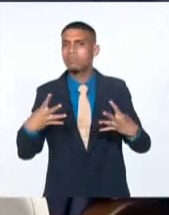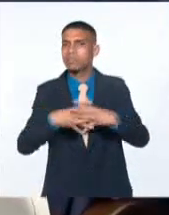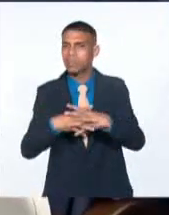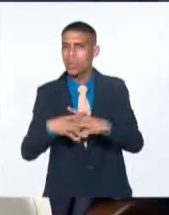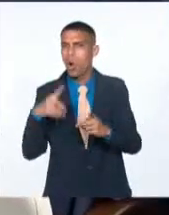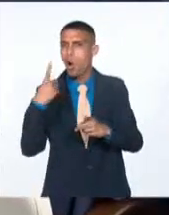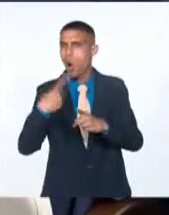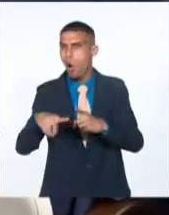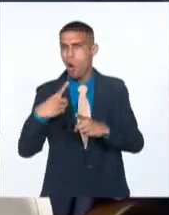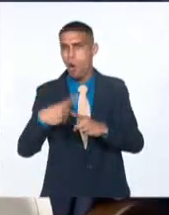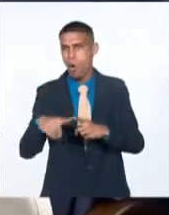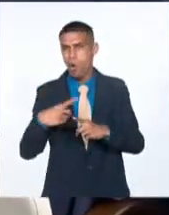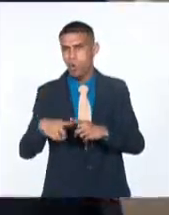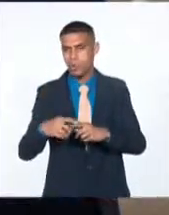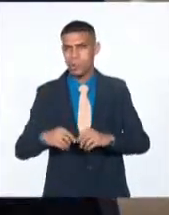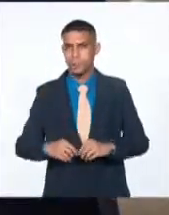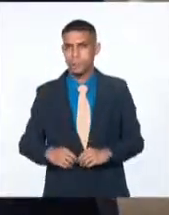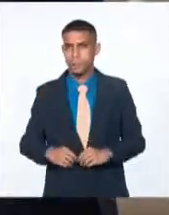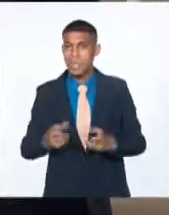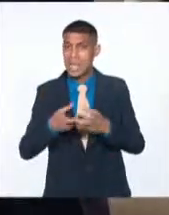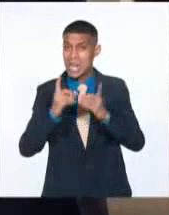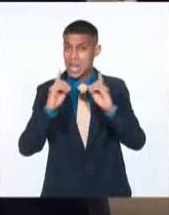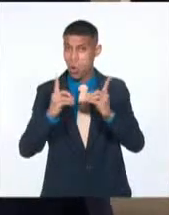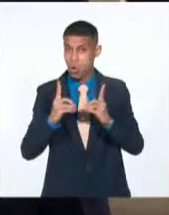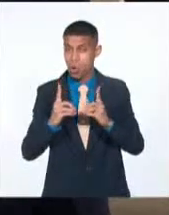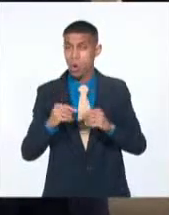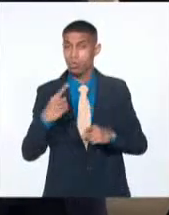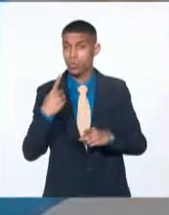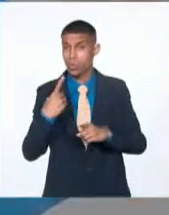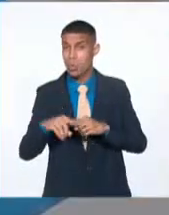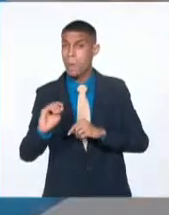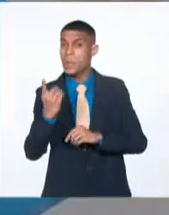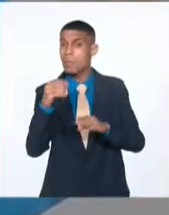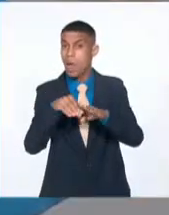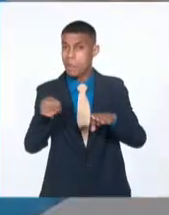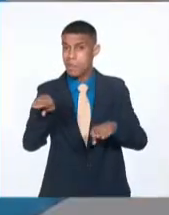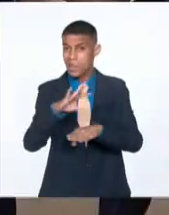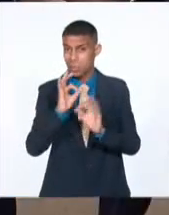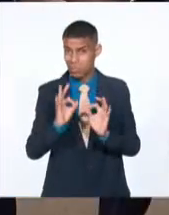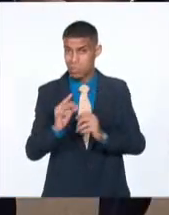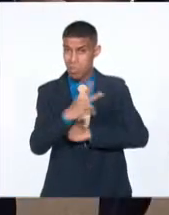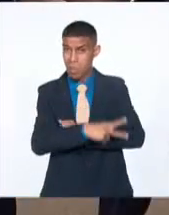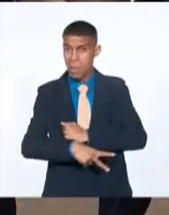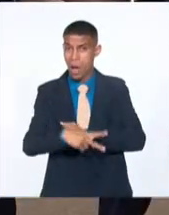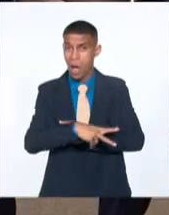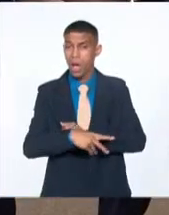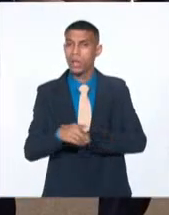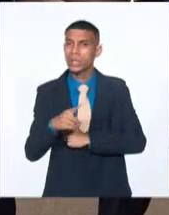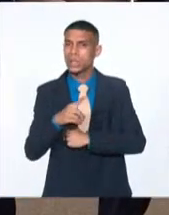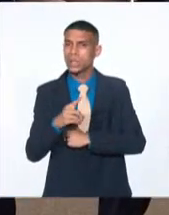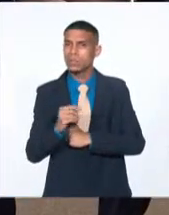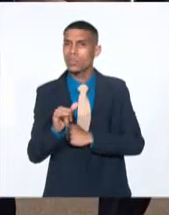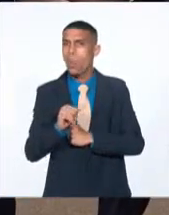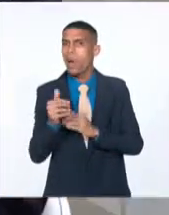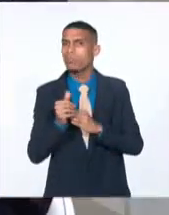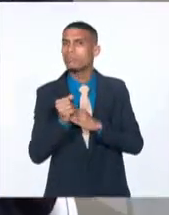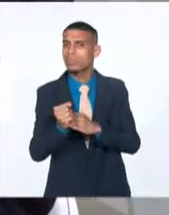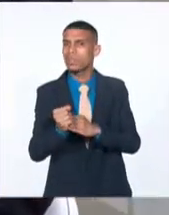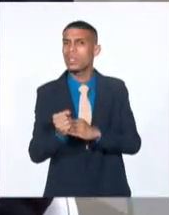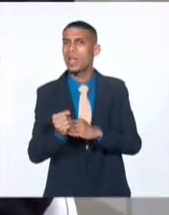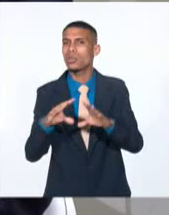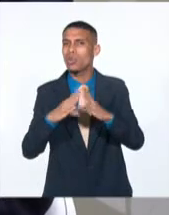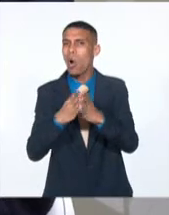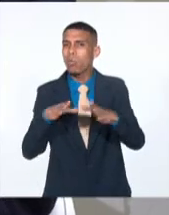alianzas en esas ramas. En reunión con Ali Asadov, primer ministro de Azerbaiyán, el cual preside el movimiento de países